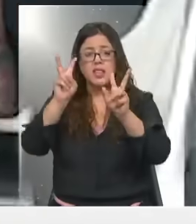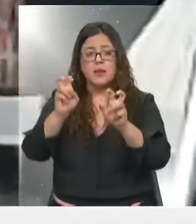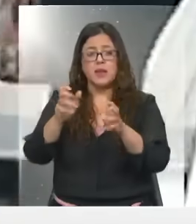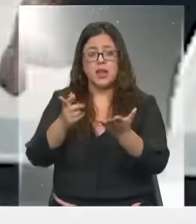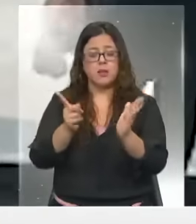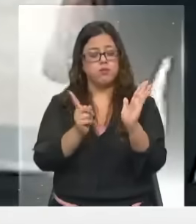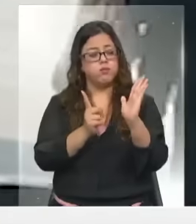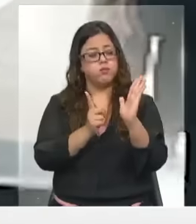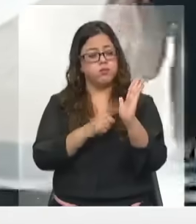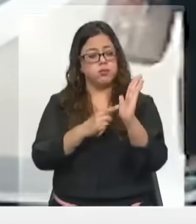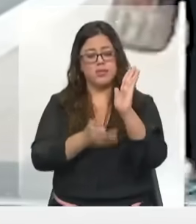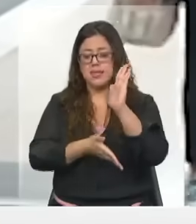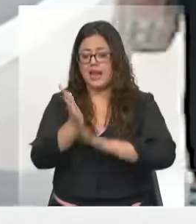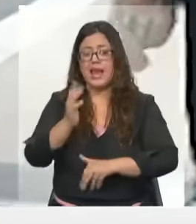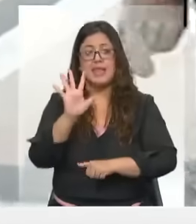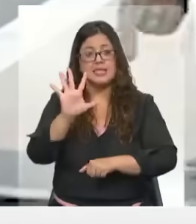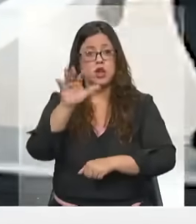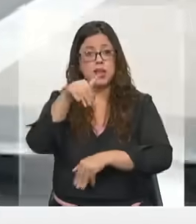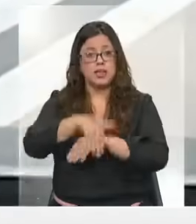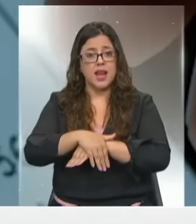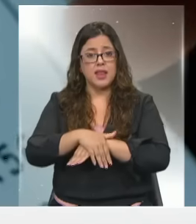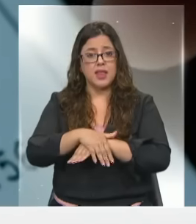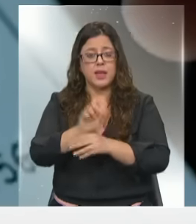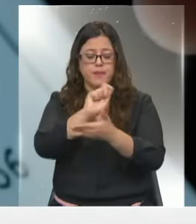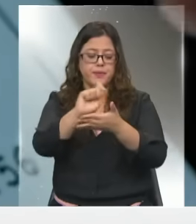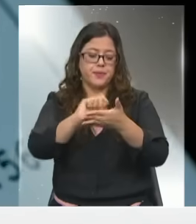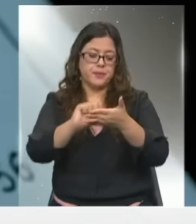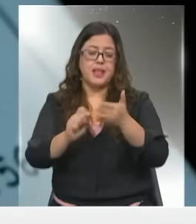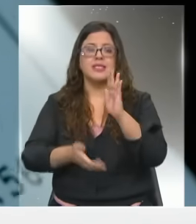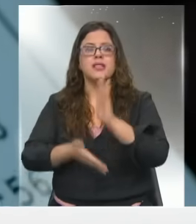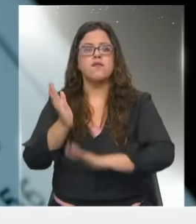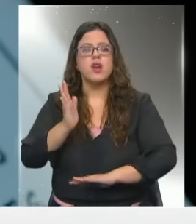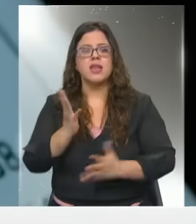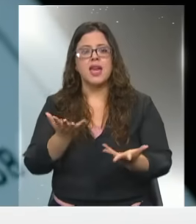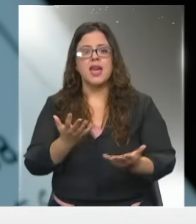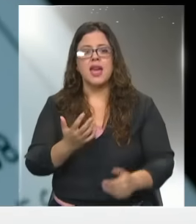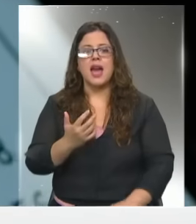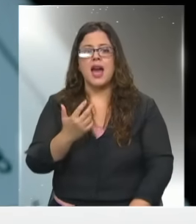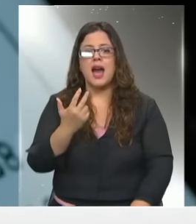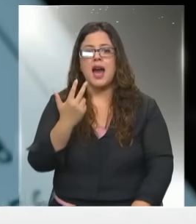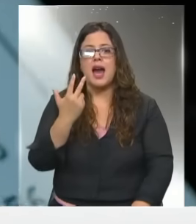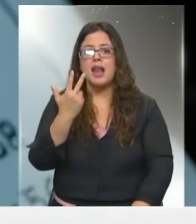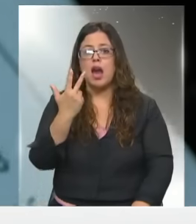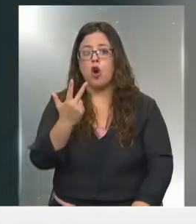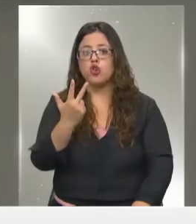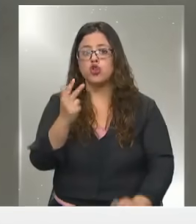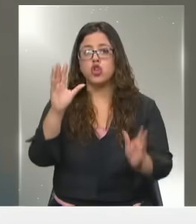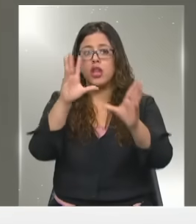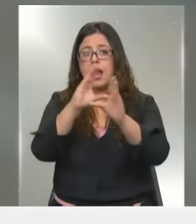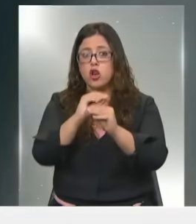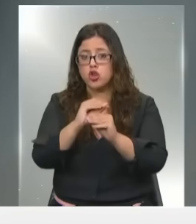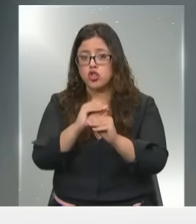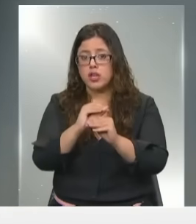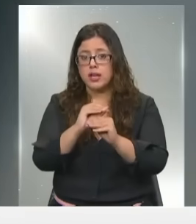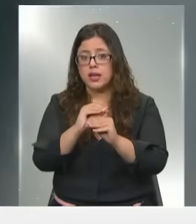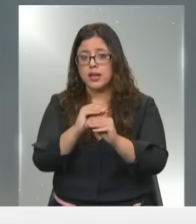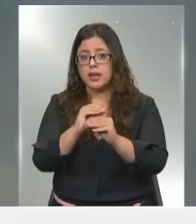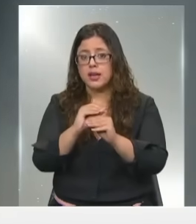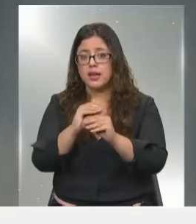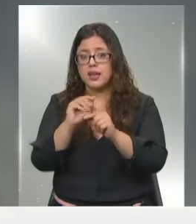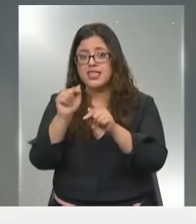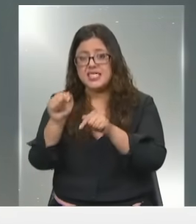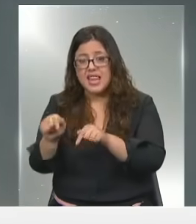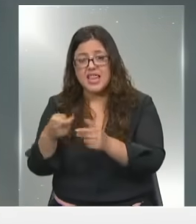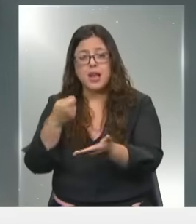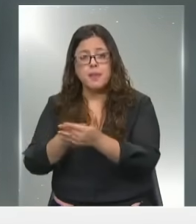las 17 horas, puso en el libro que se fue a las 20:01. Por ese día, a Heredia